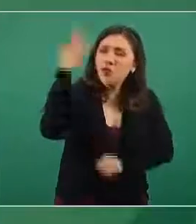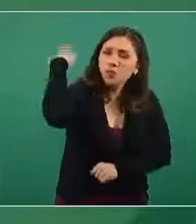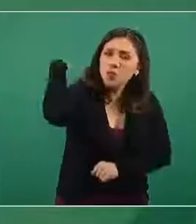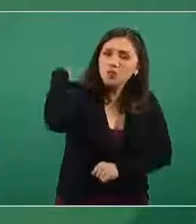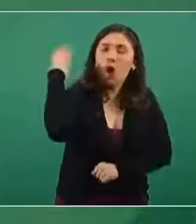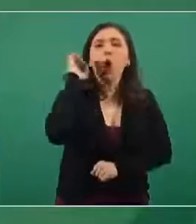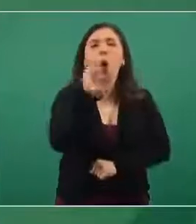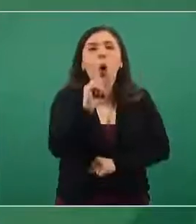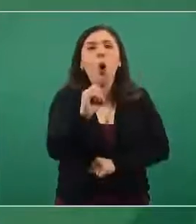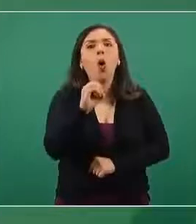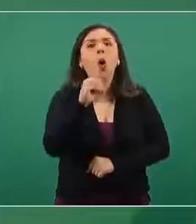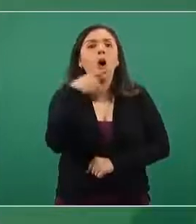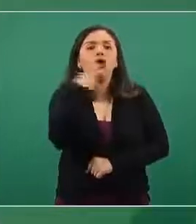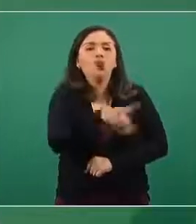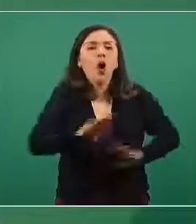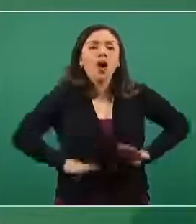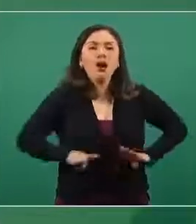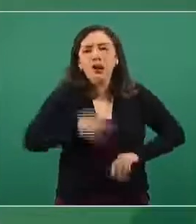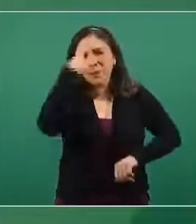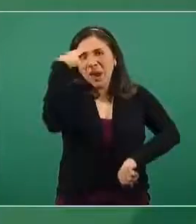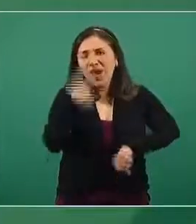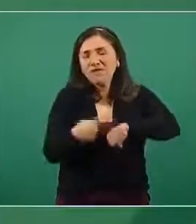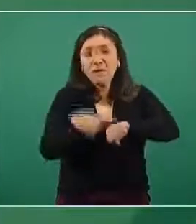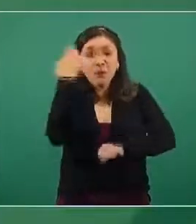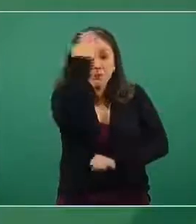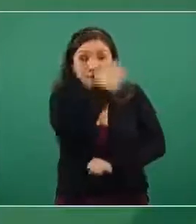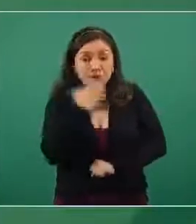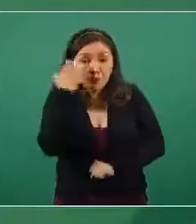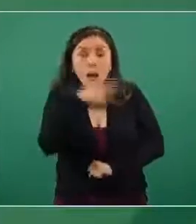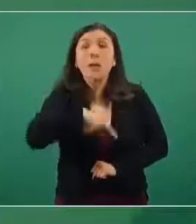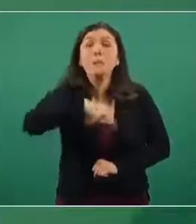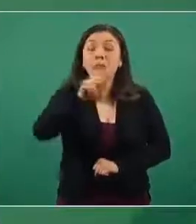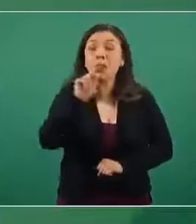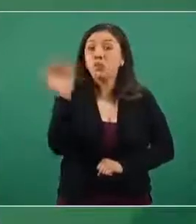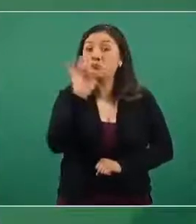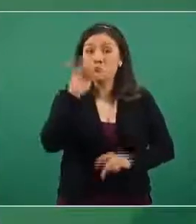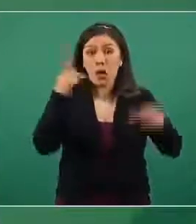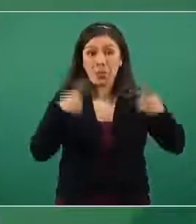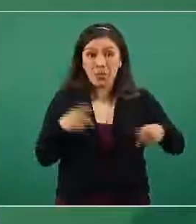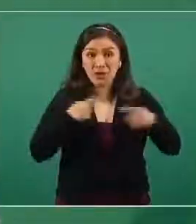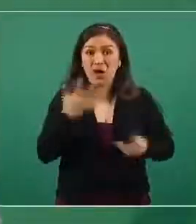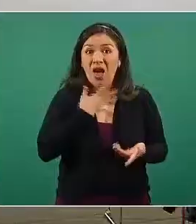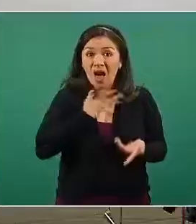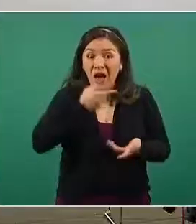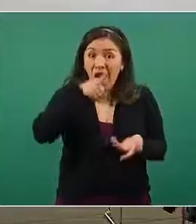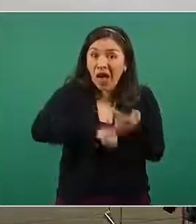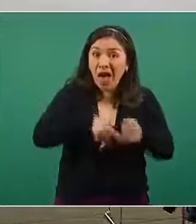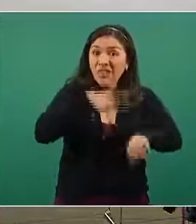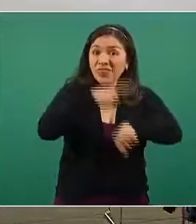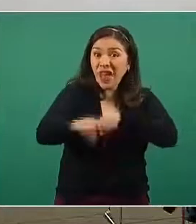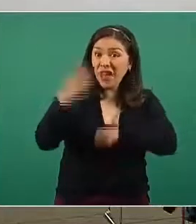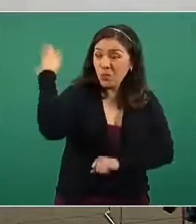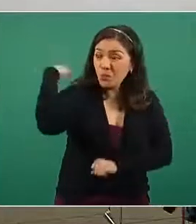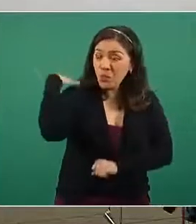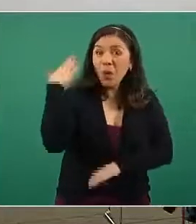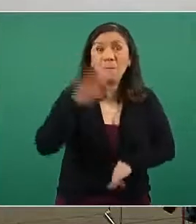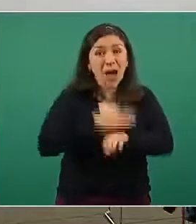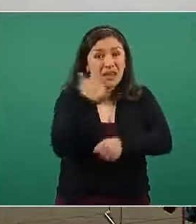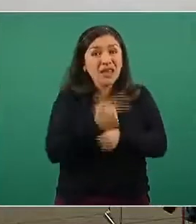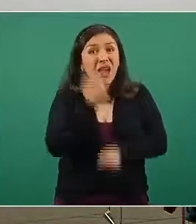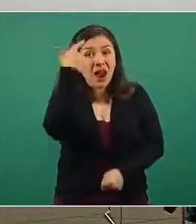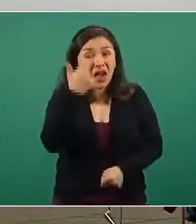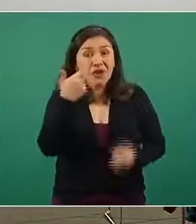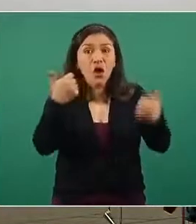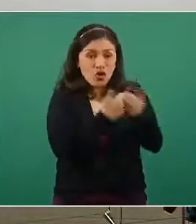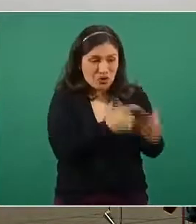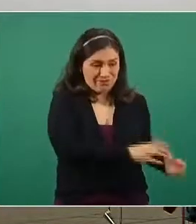haberse efectuado en la persona, pero precisamente una persona que tuviera un daño pulmonar importante y en donde este